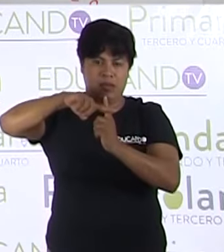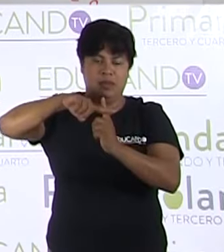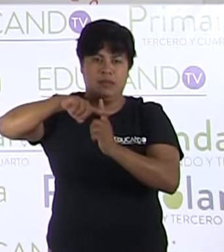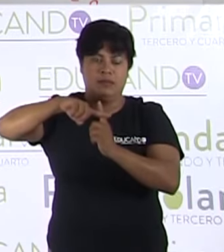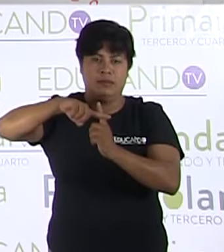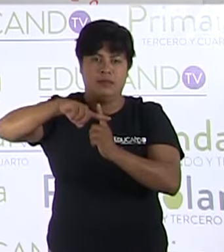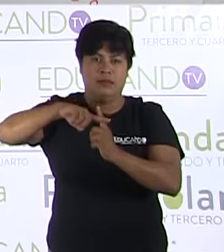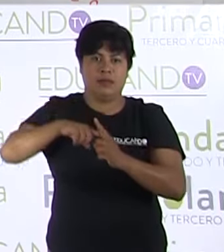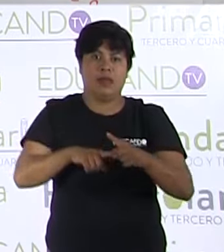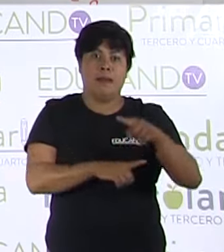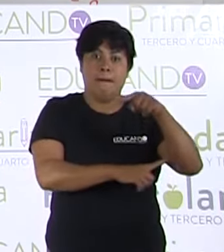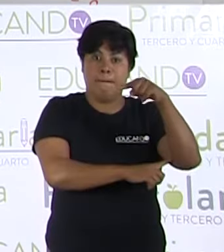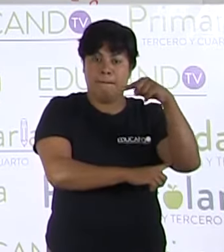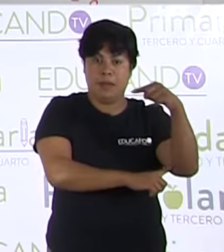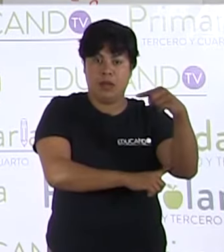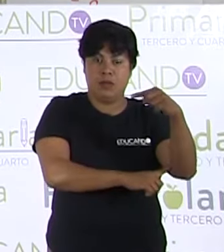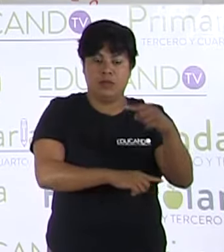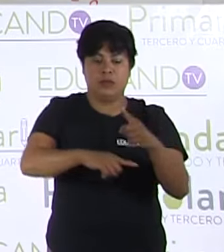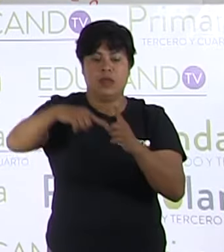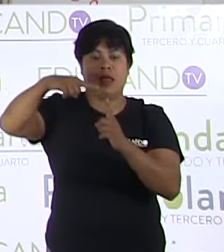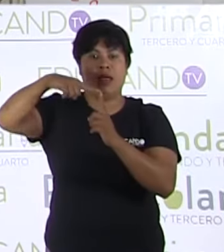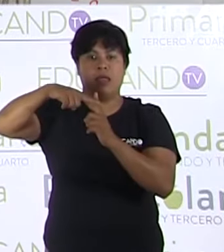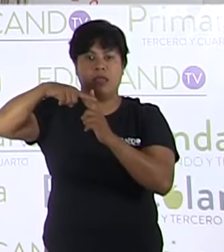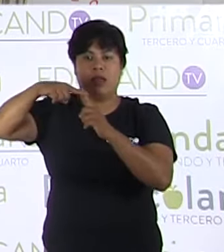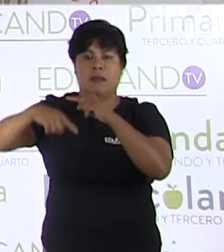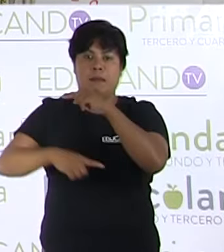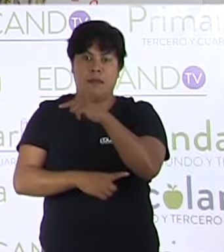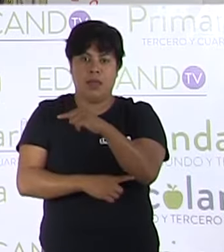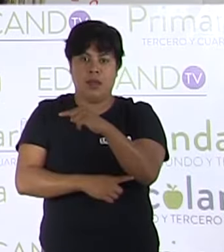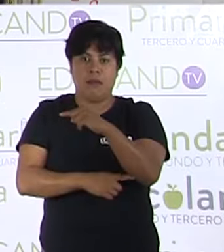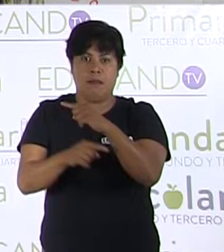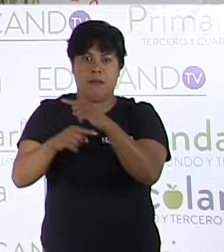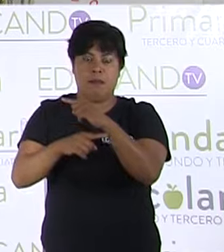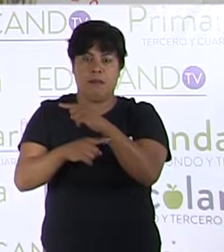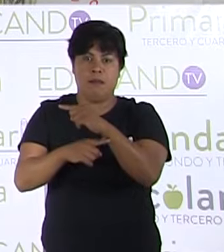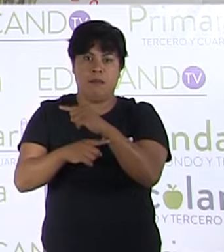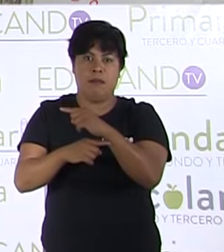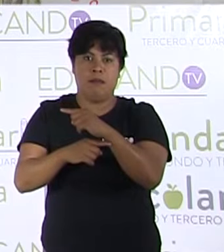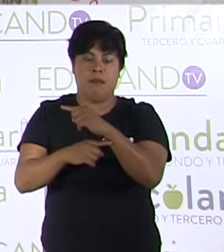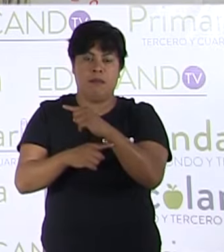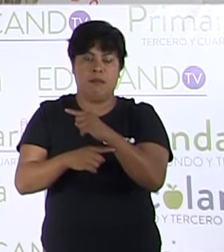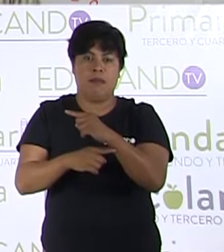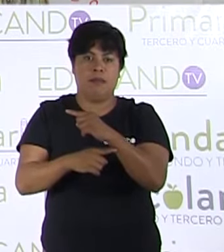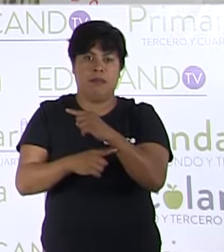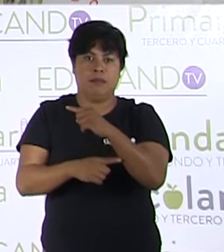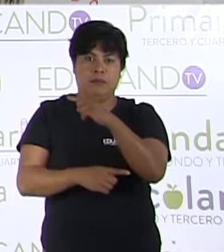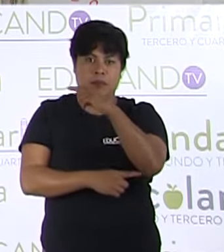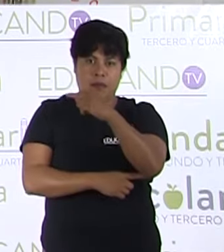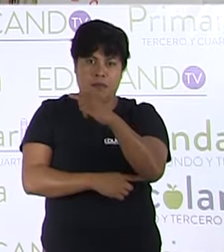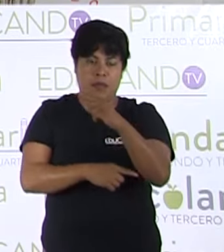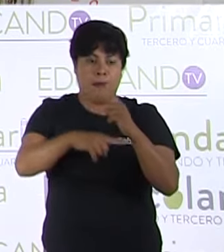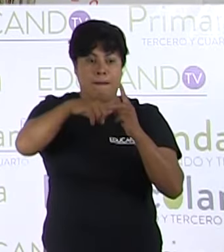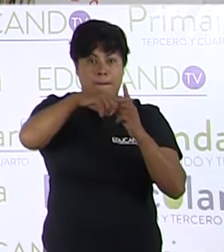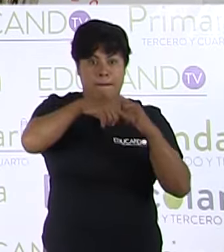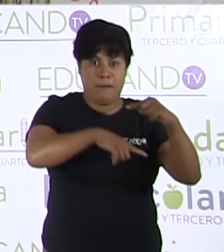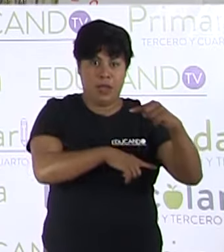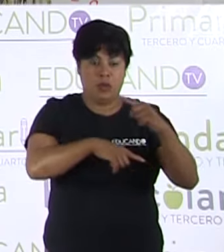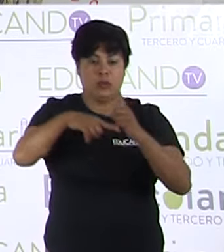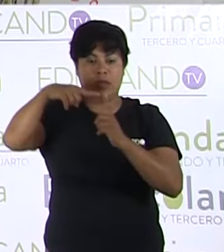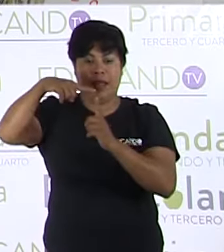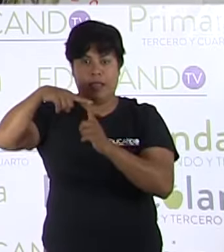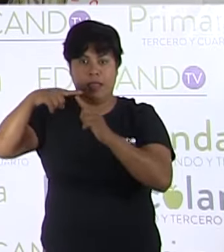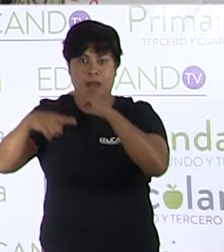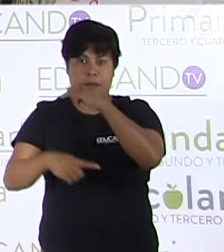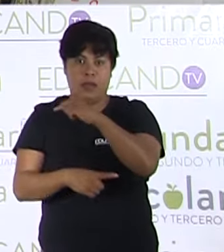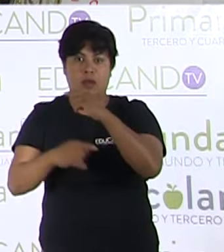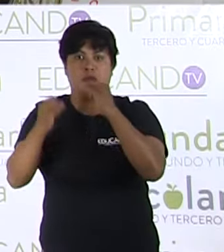más menos entre más Perdón menos entre menos